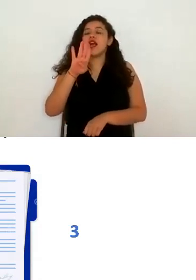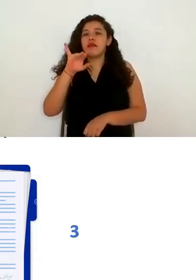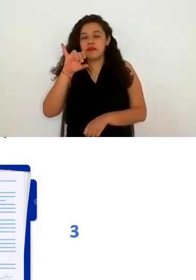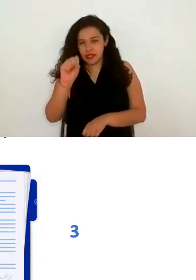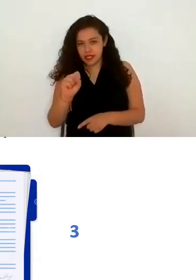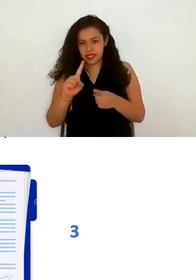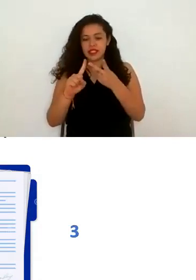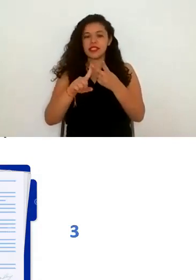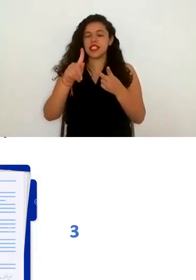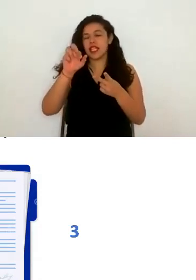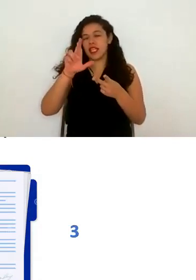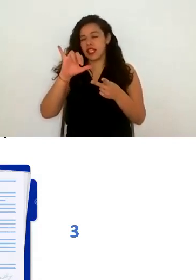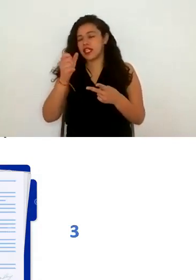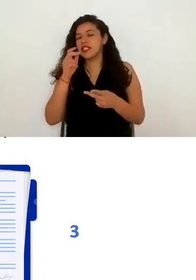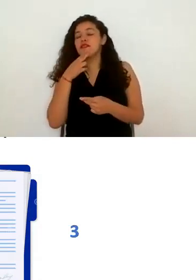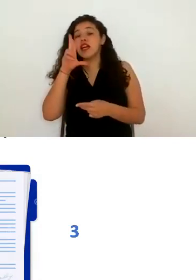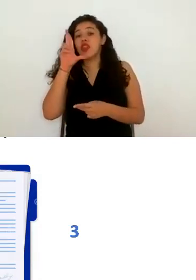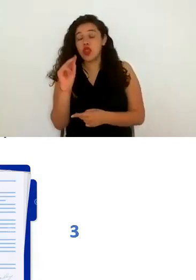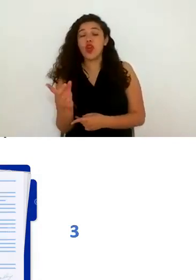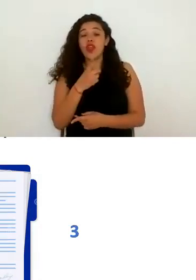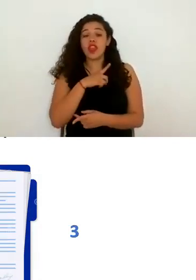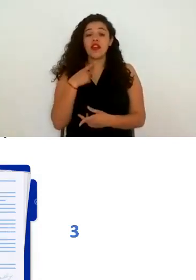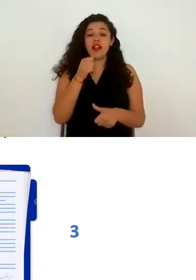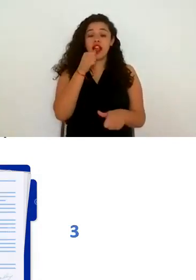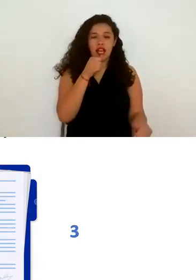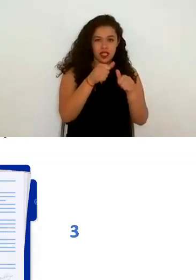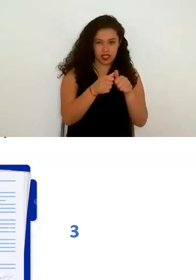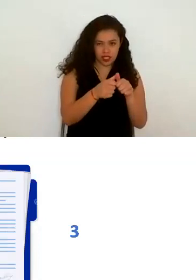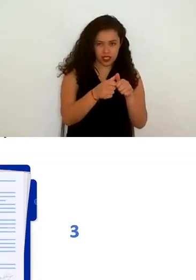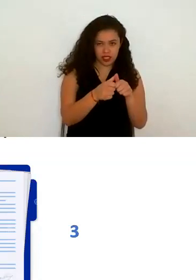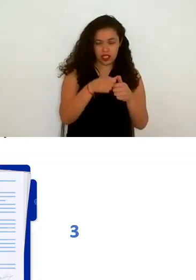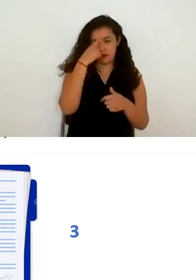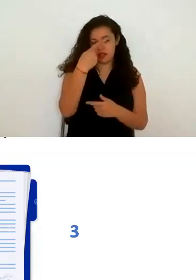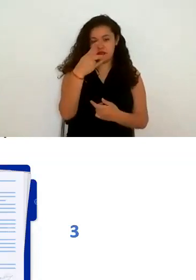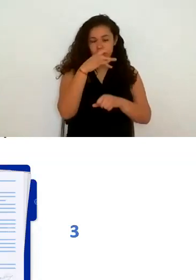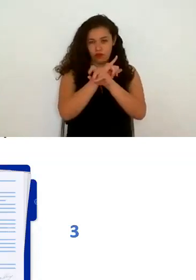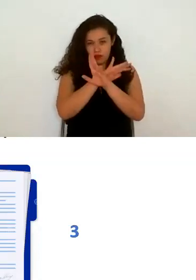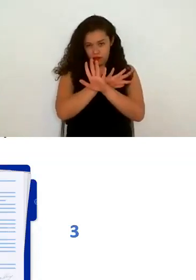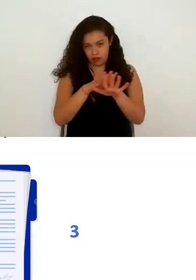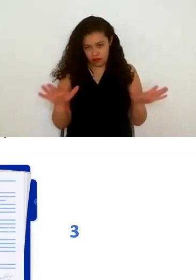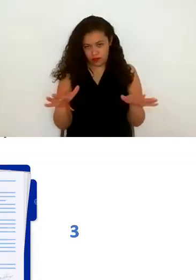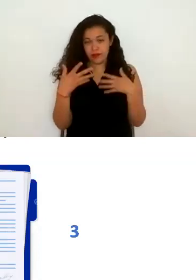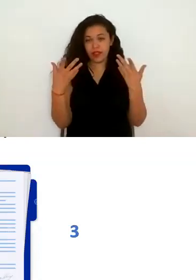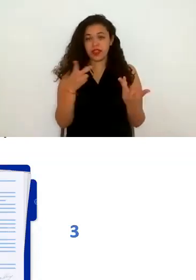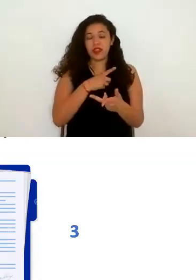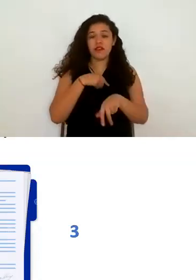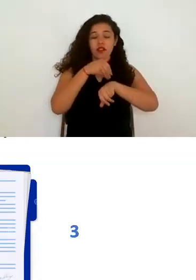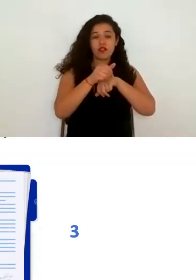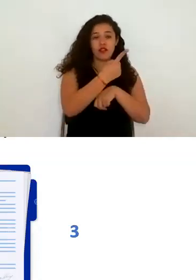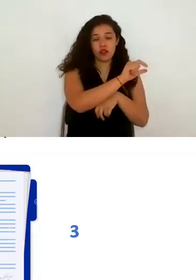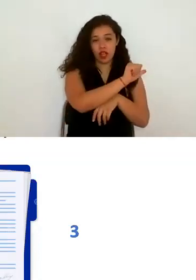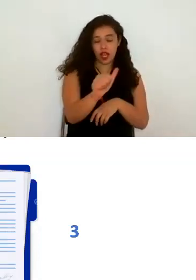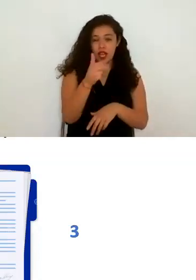Entonces, si este fuera el apartado de datos de información, habría que numerar del 1